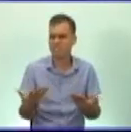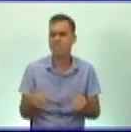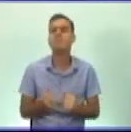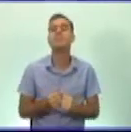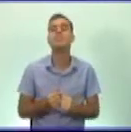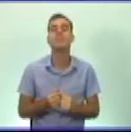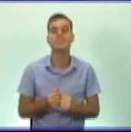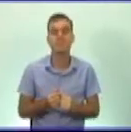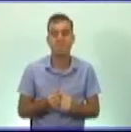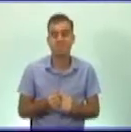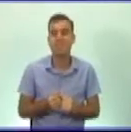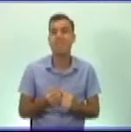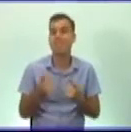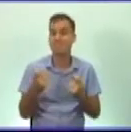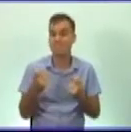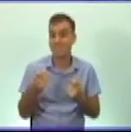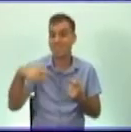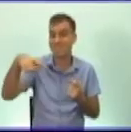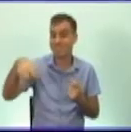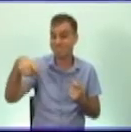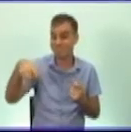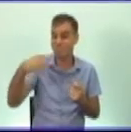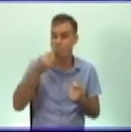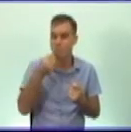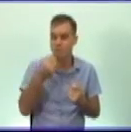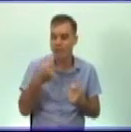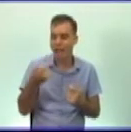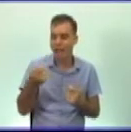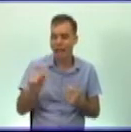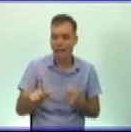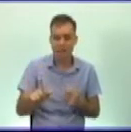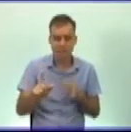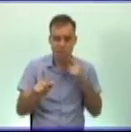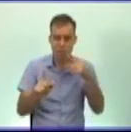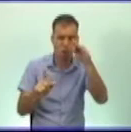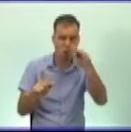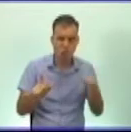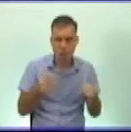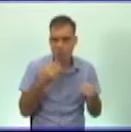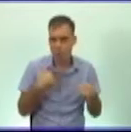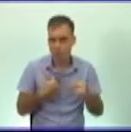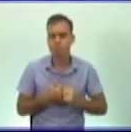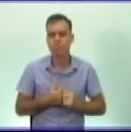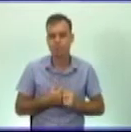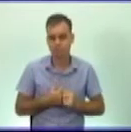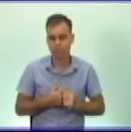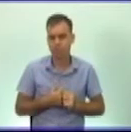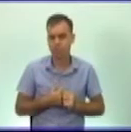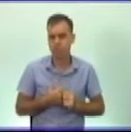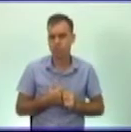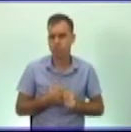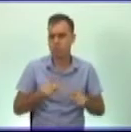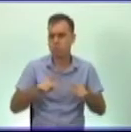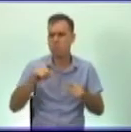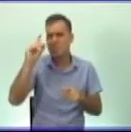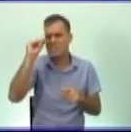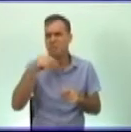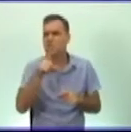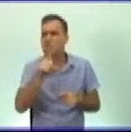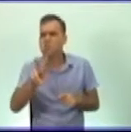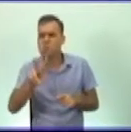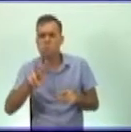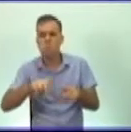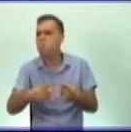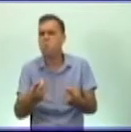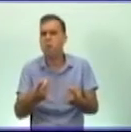nos faltaría la generatriz para ver el área lateral. La generatriz, ¿por qué sabemos que es 12? Bueno, porque si tenemos